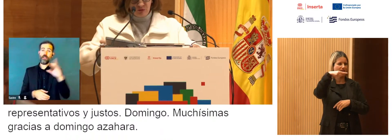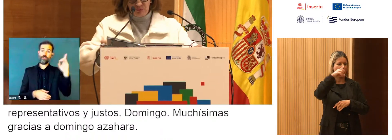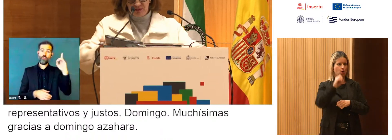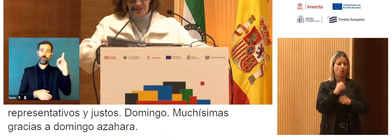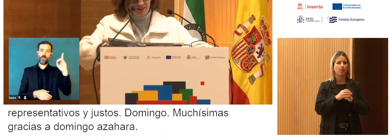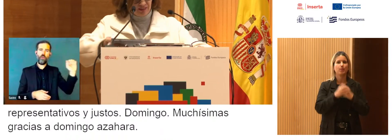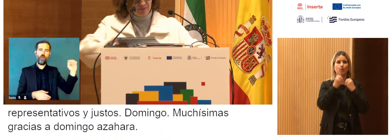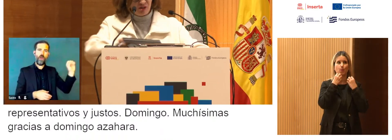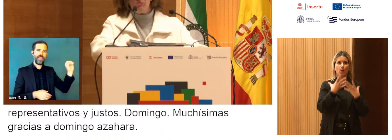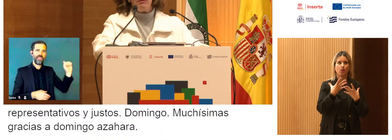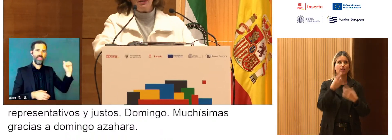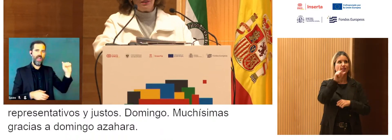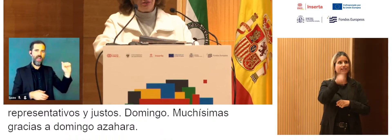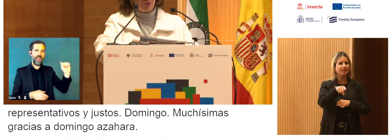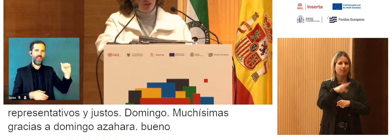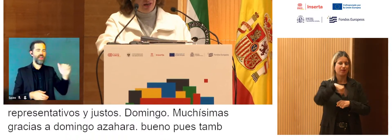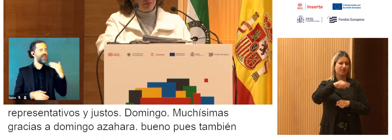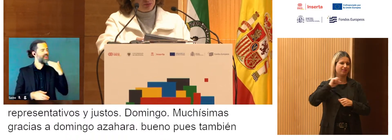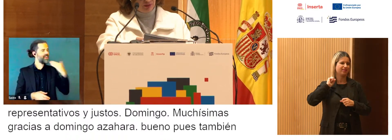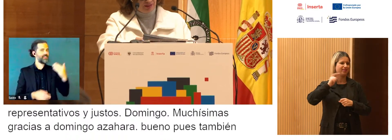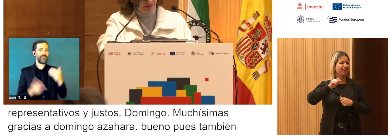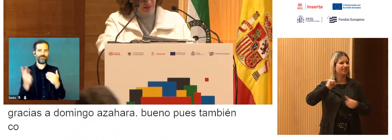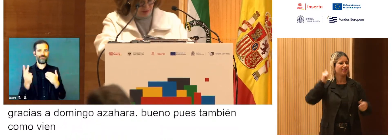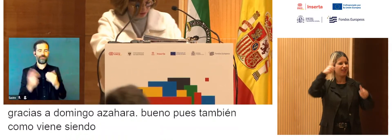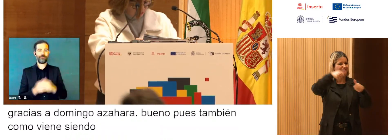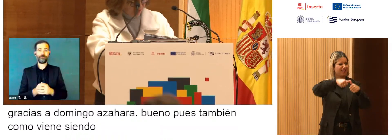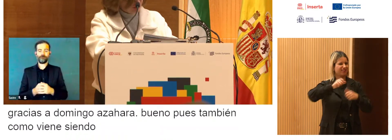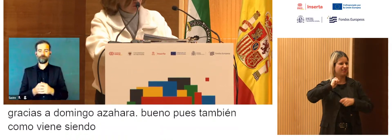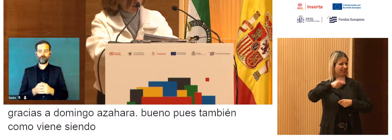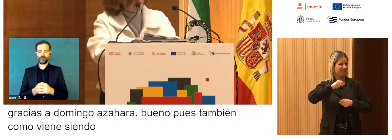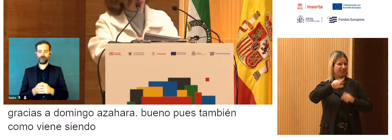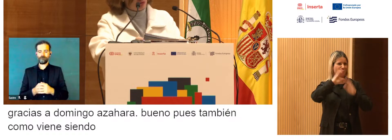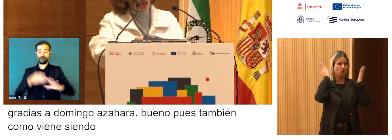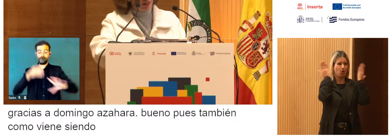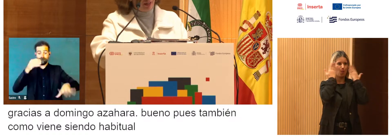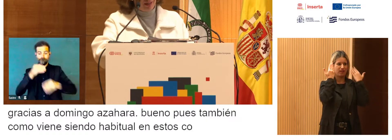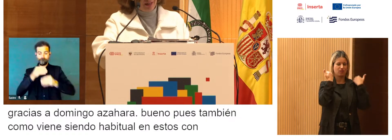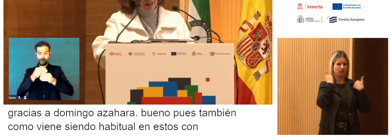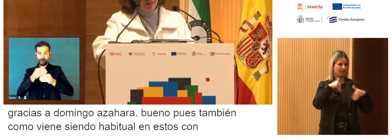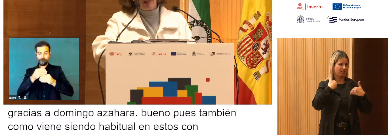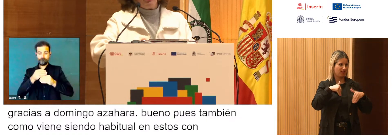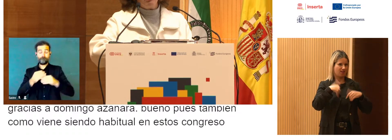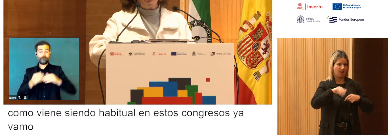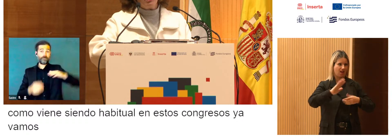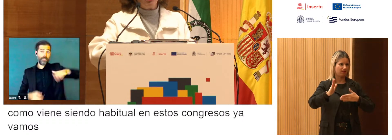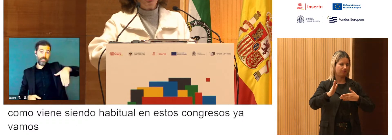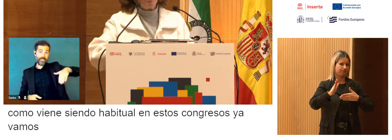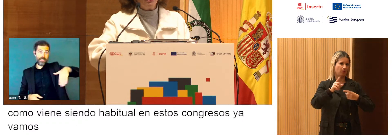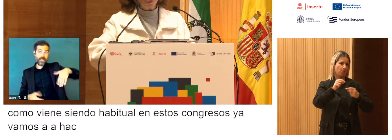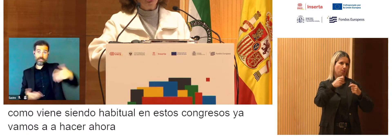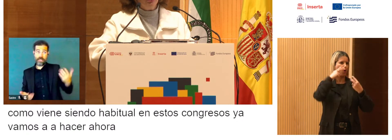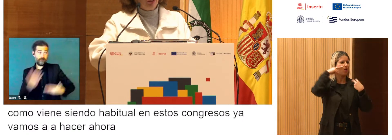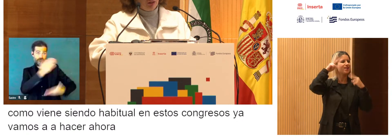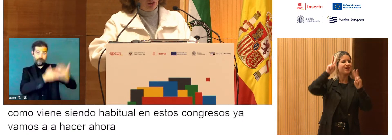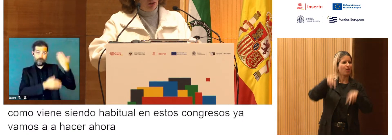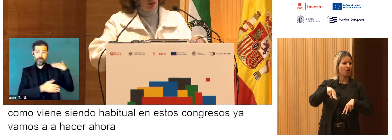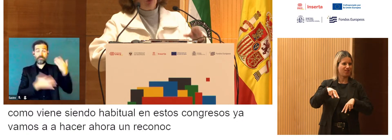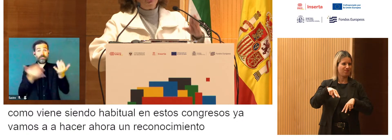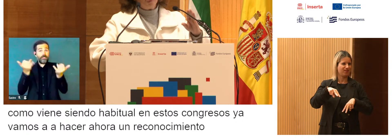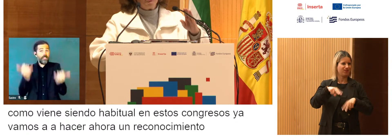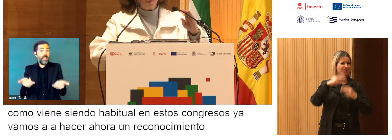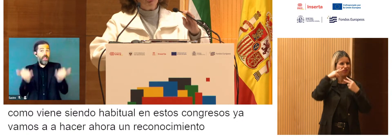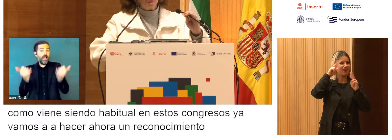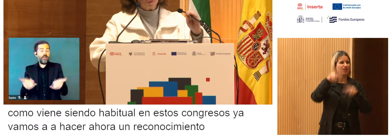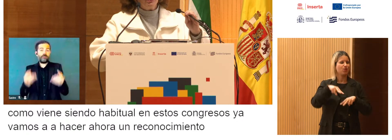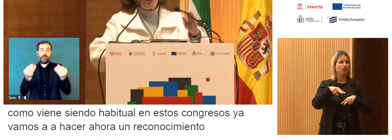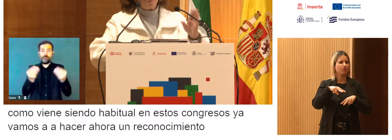Bueno, pues también como viene siendo habitual en estos congresos ya vamos a hacer ahora un reconocimiento, no a